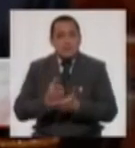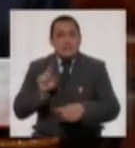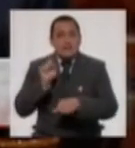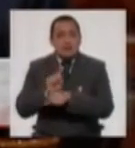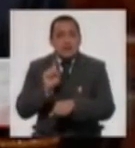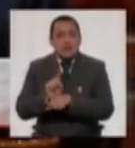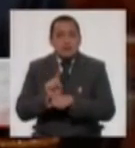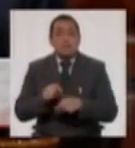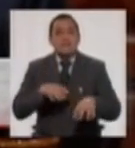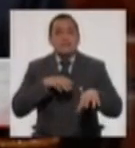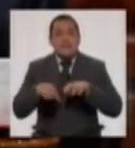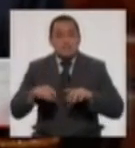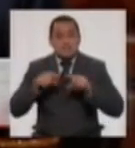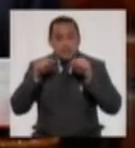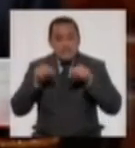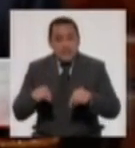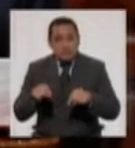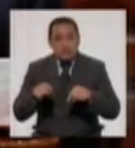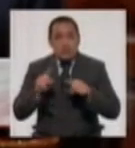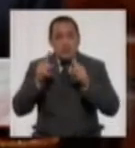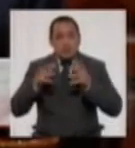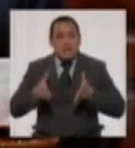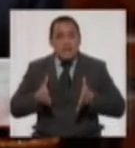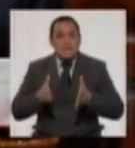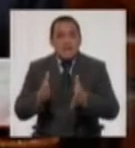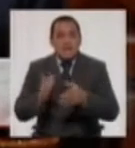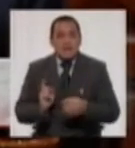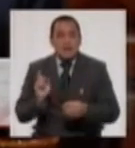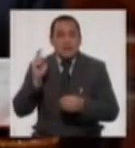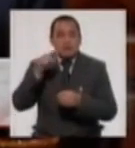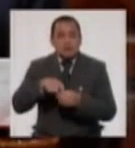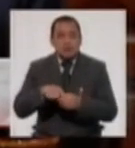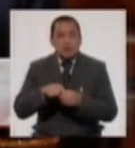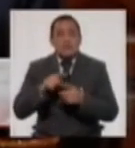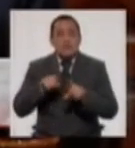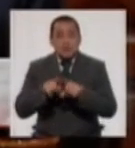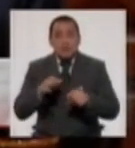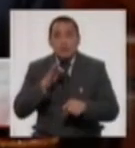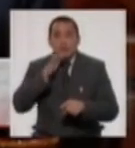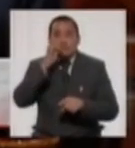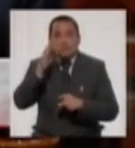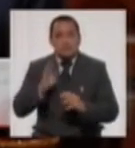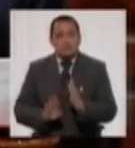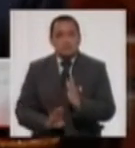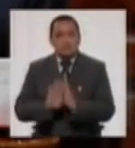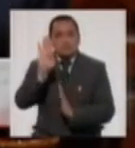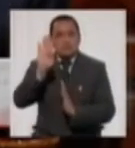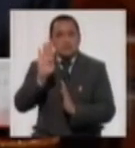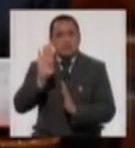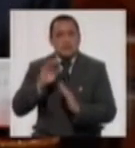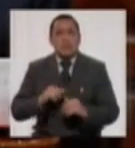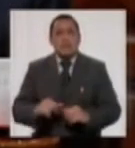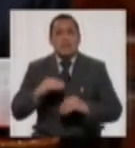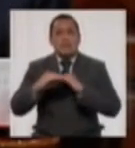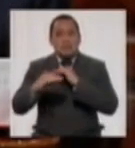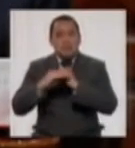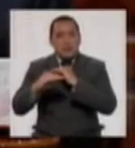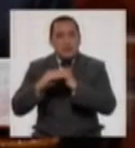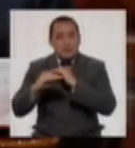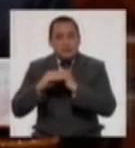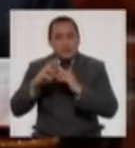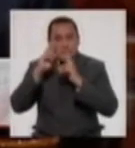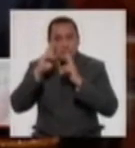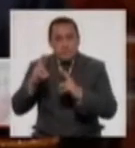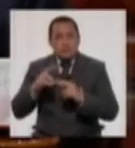y hacemos de ella una vía para la inclusión y una palanca hacia el desarrollo la democratización de la sociedad